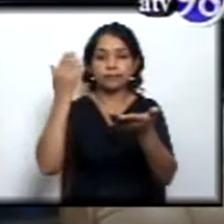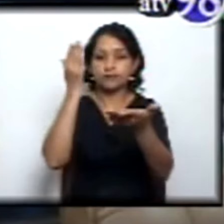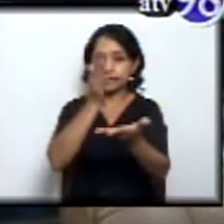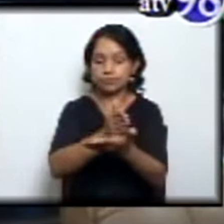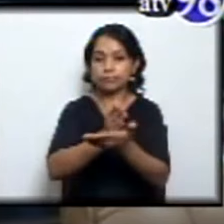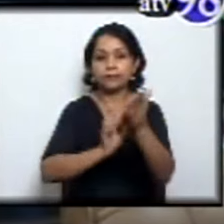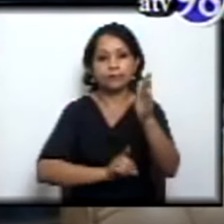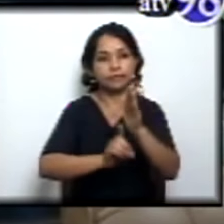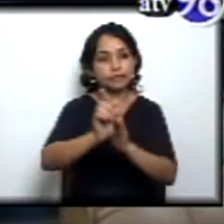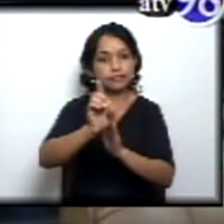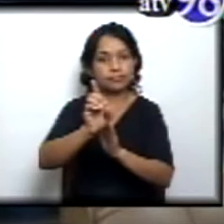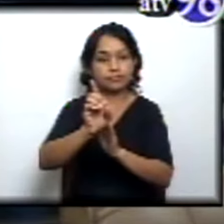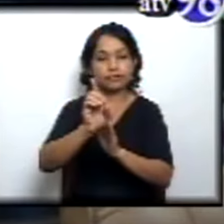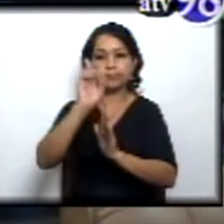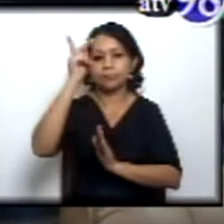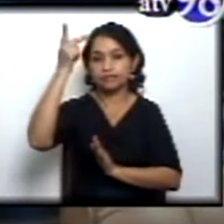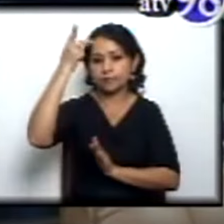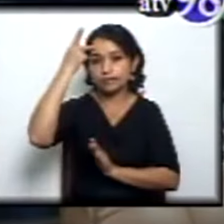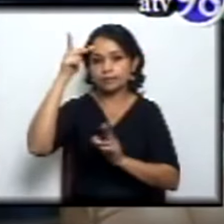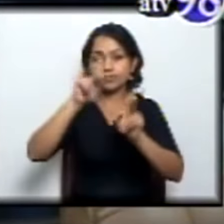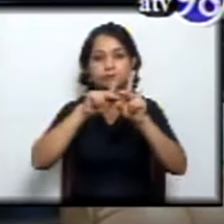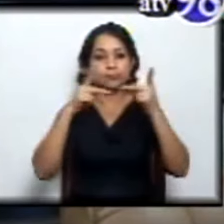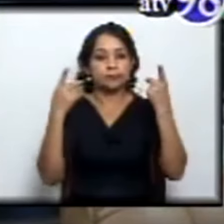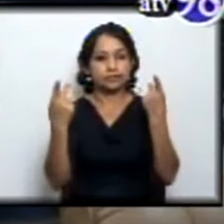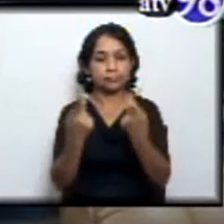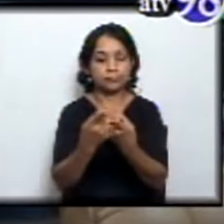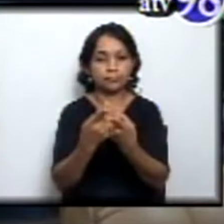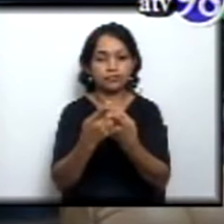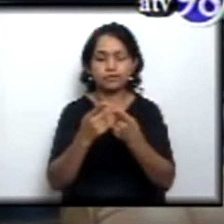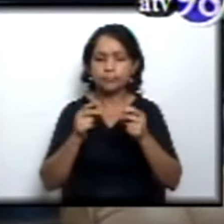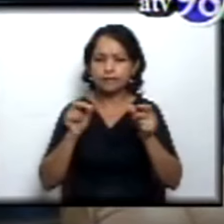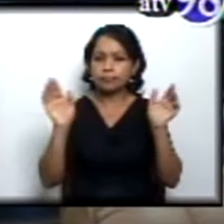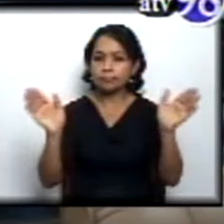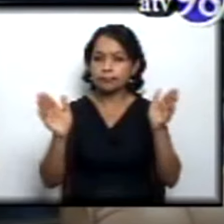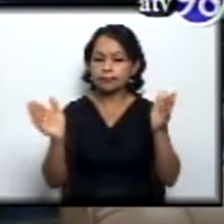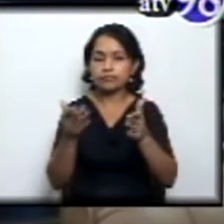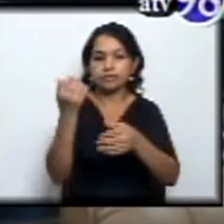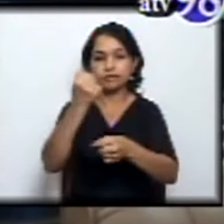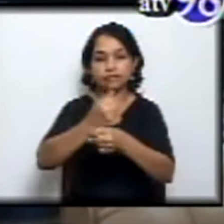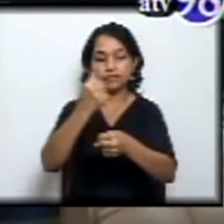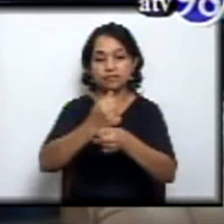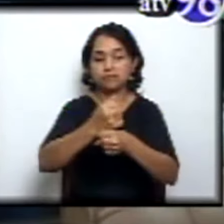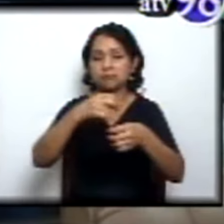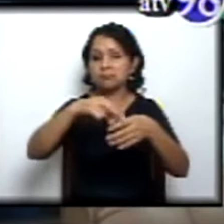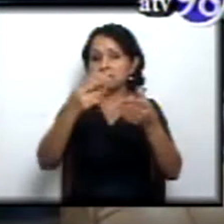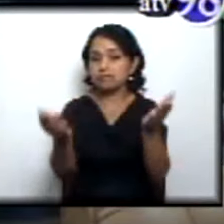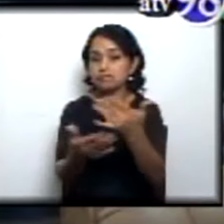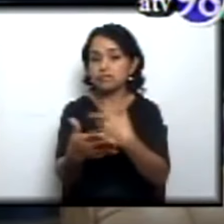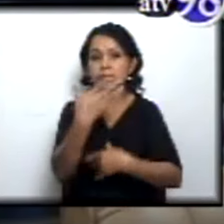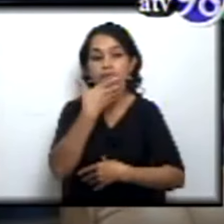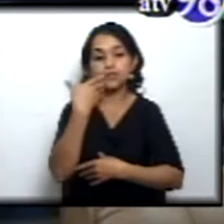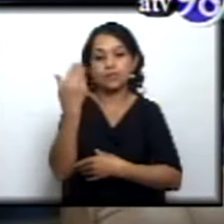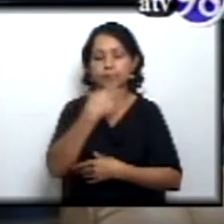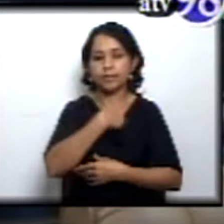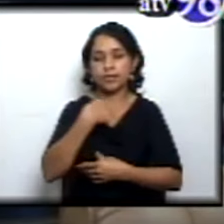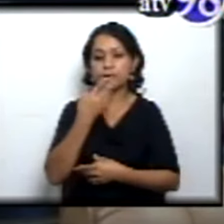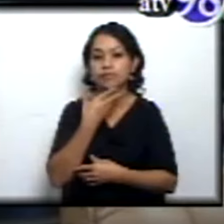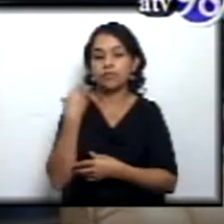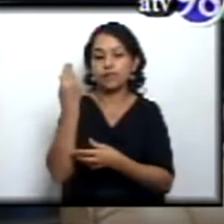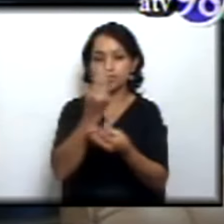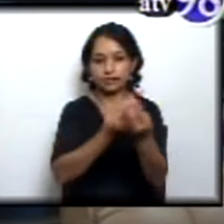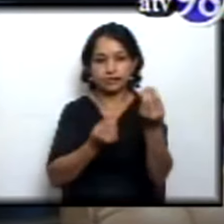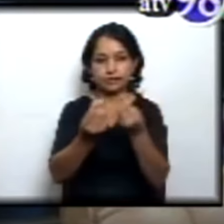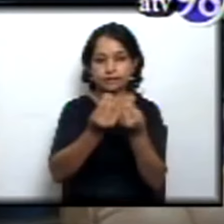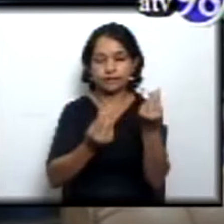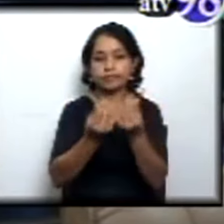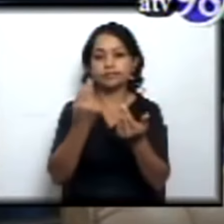implementar, desarrollar políticas públicas, para seguir reduciendo el desempleo juvenil, para hacer de los jóvenes sujetos